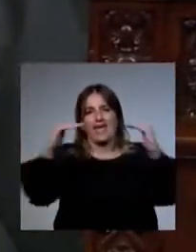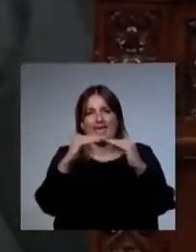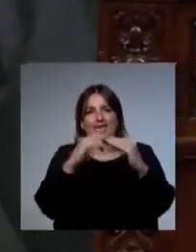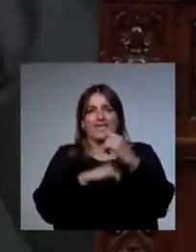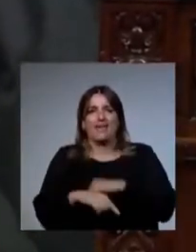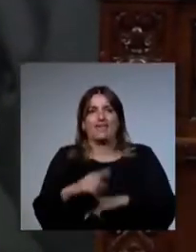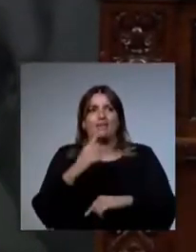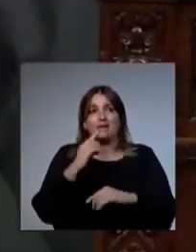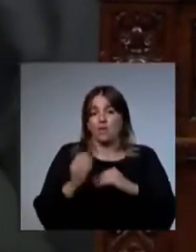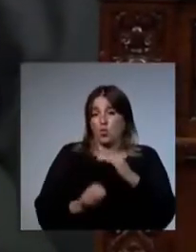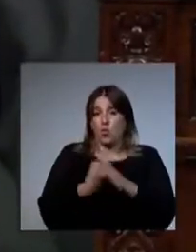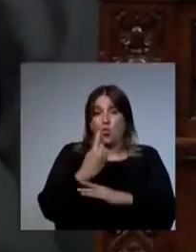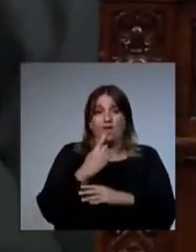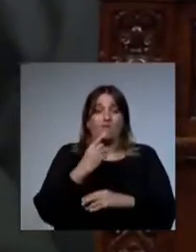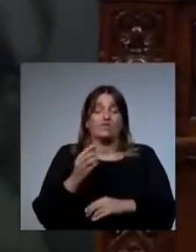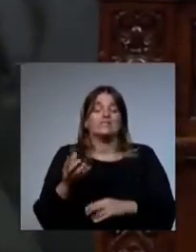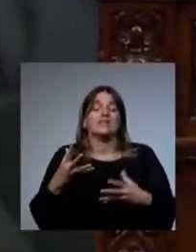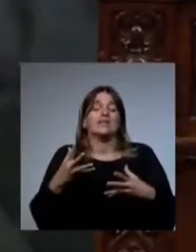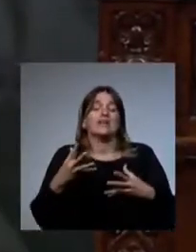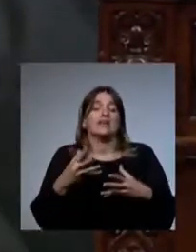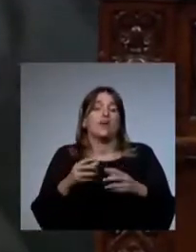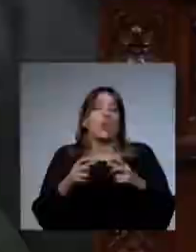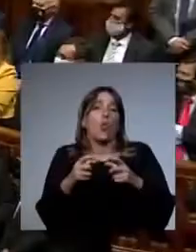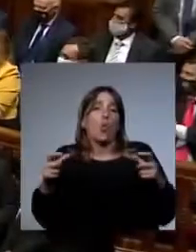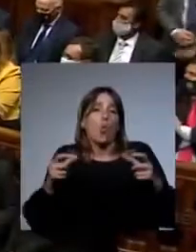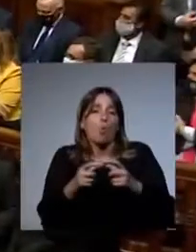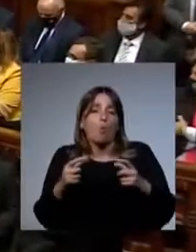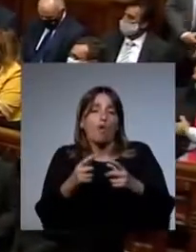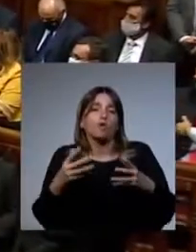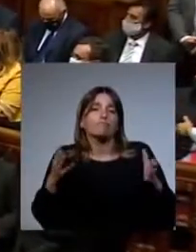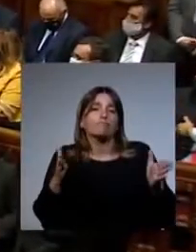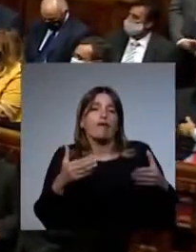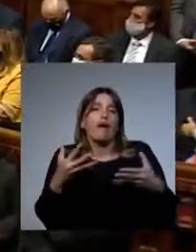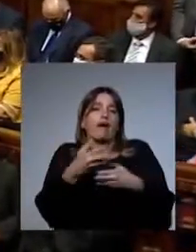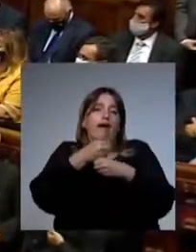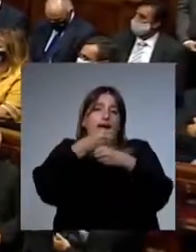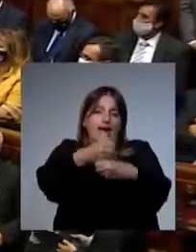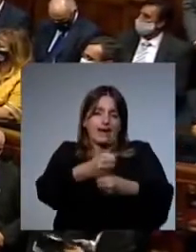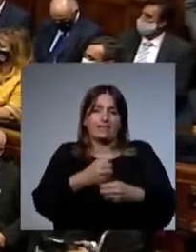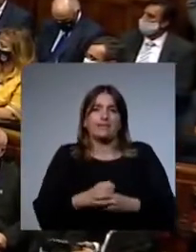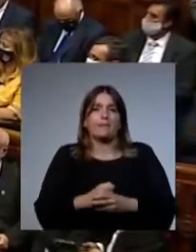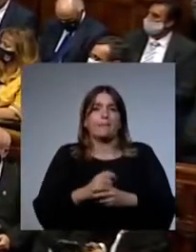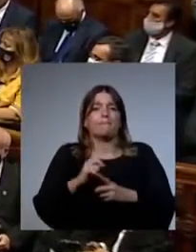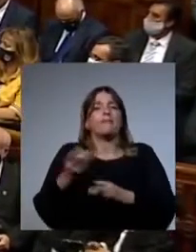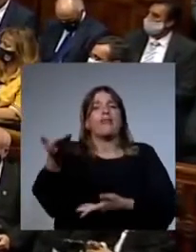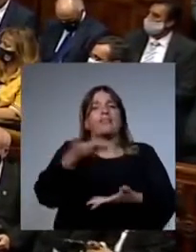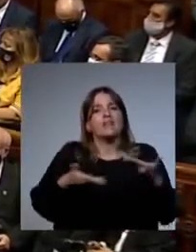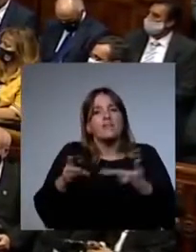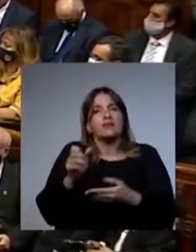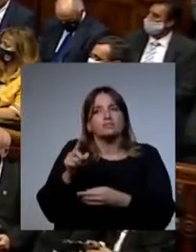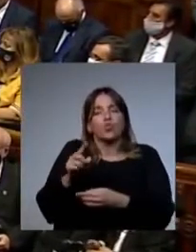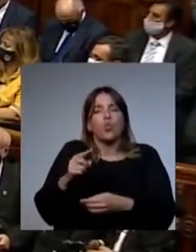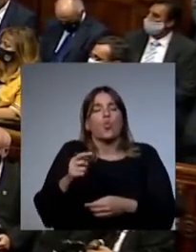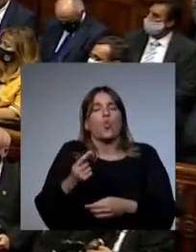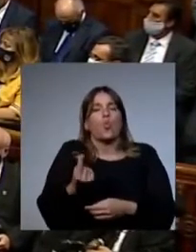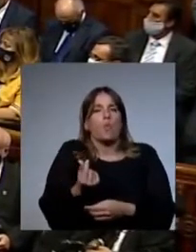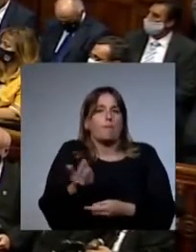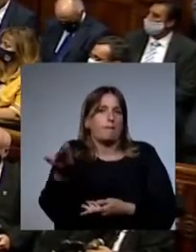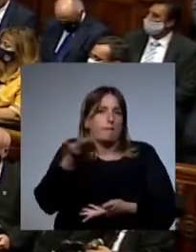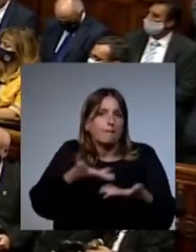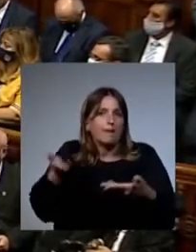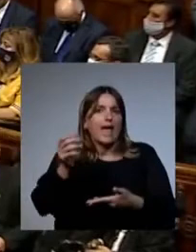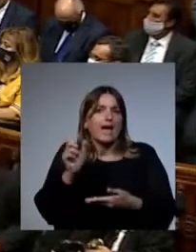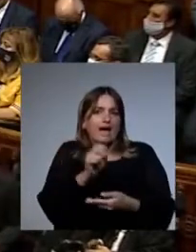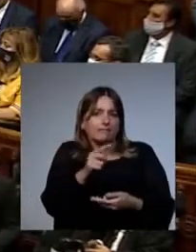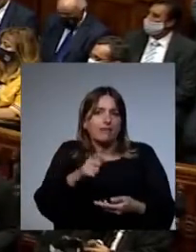de un nuevo instrumento llamado cupón canasta. Las transferencias sociales aumentaron el año